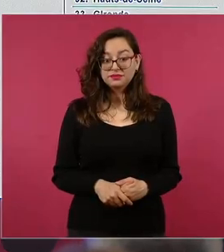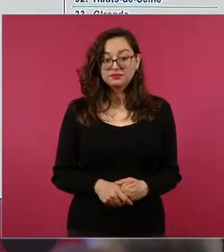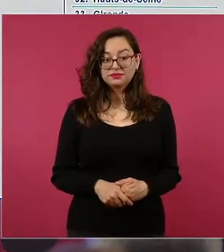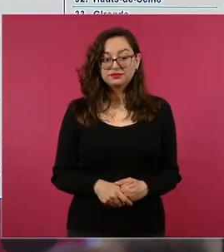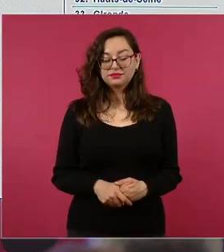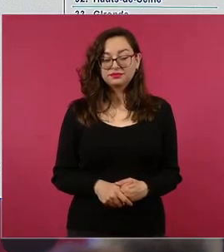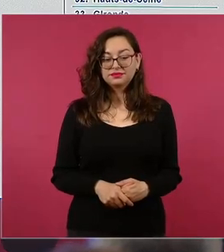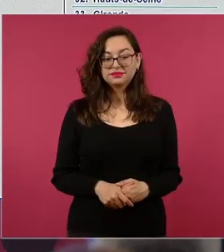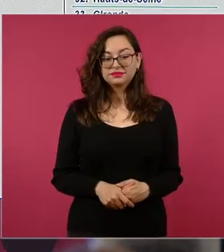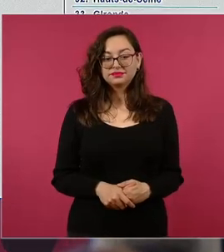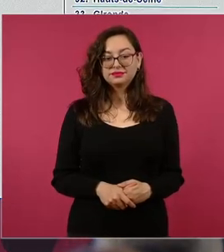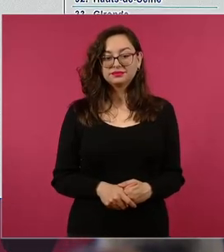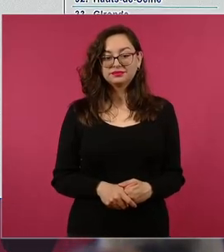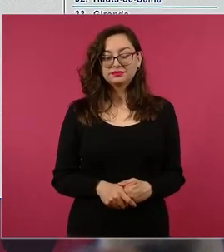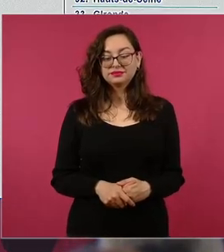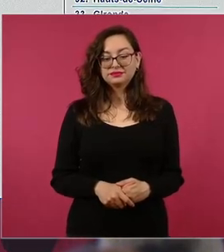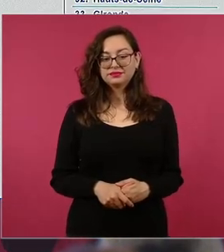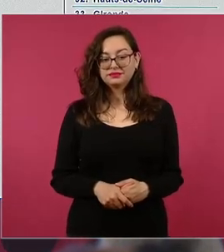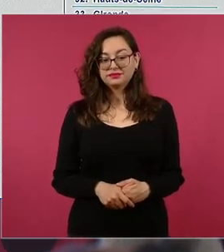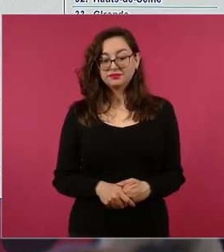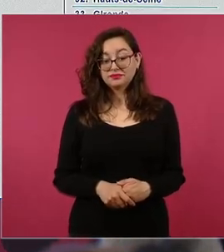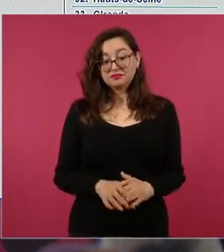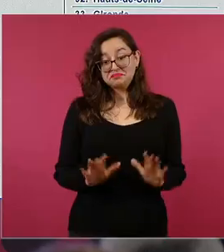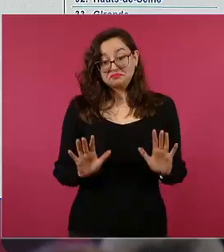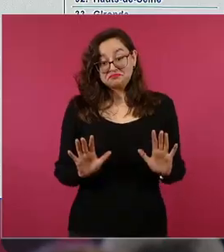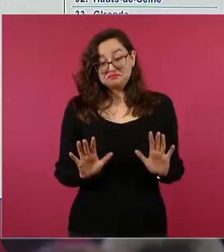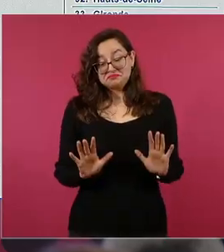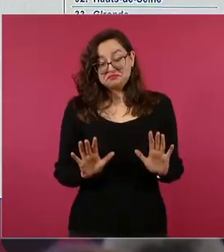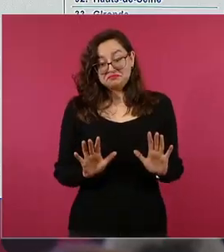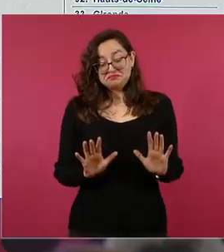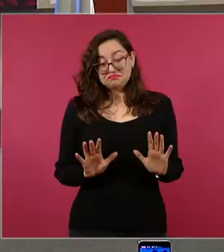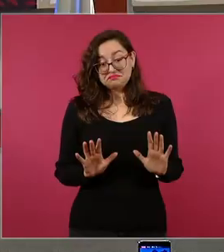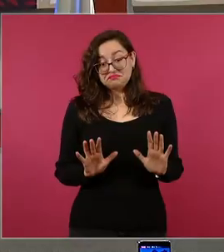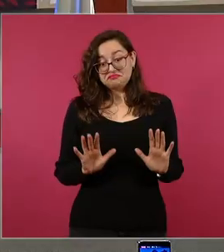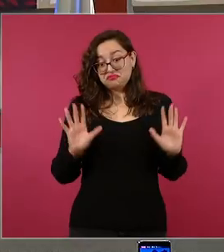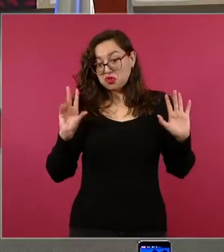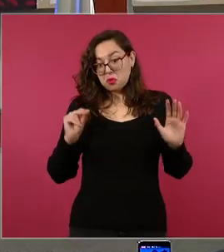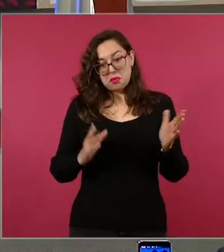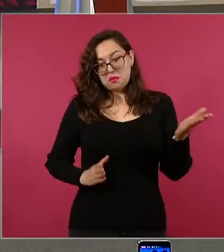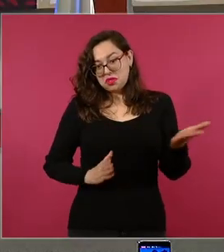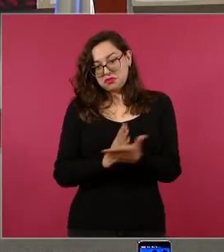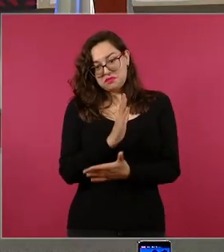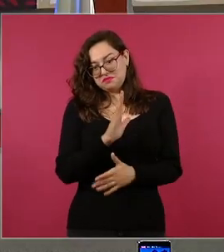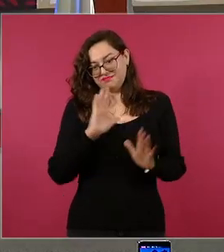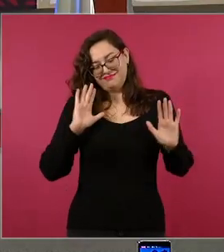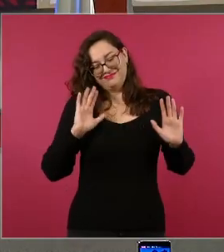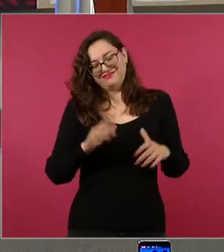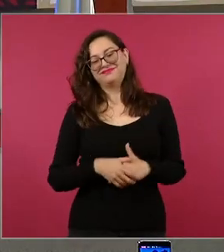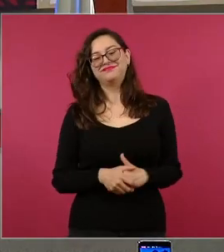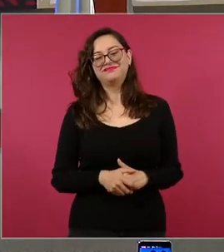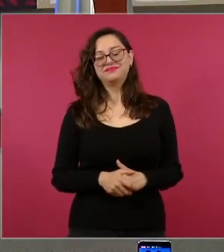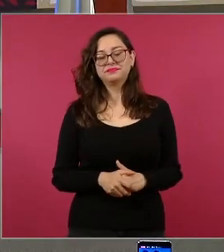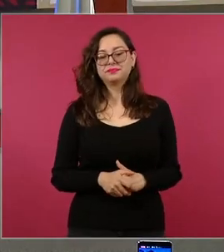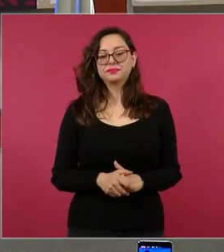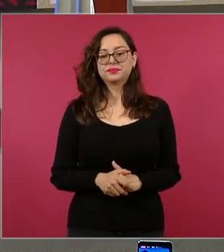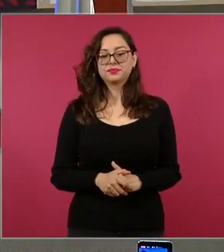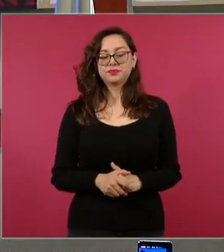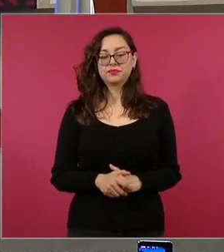Que transitoriamente se quede. Bueno, ya no me meto en eso.